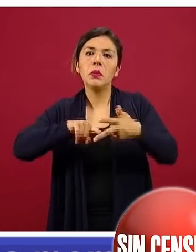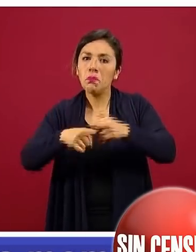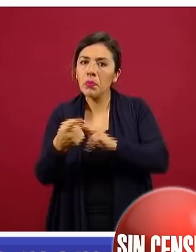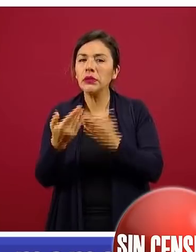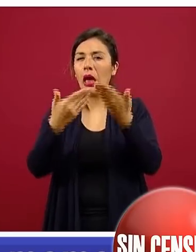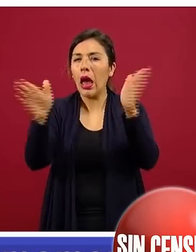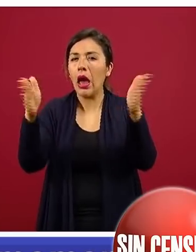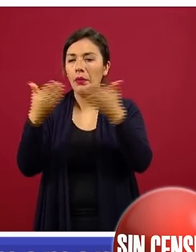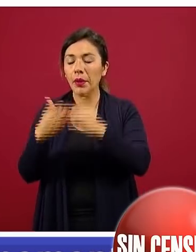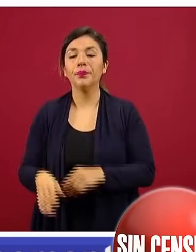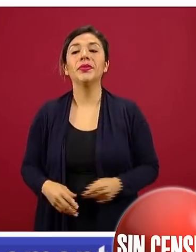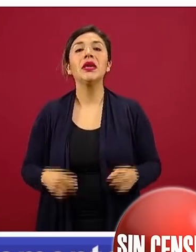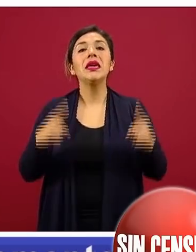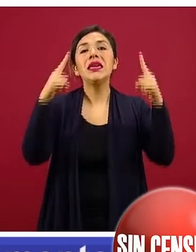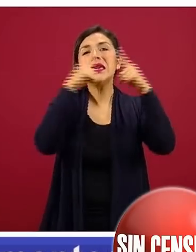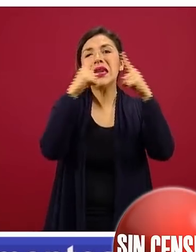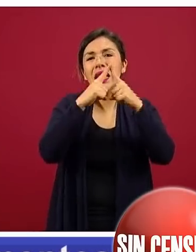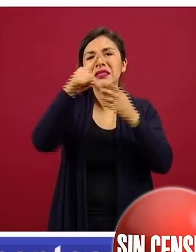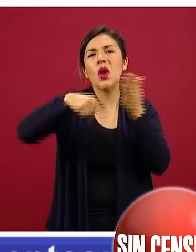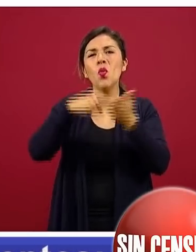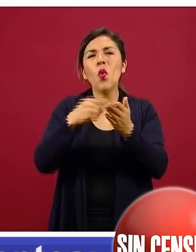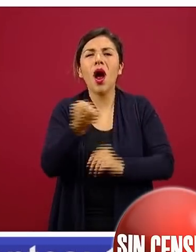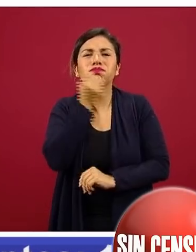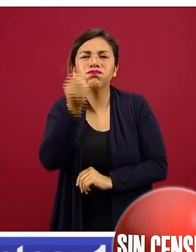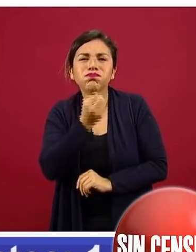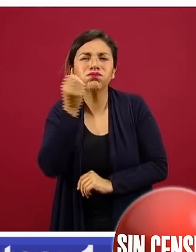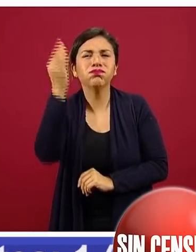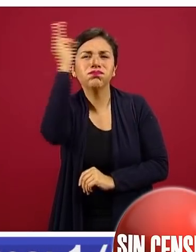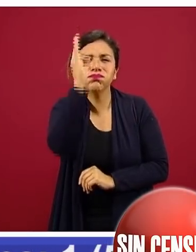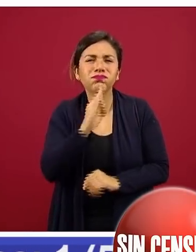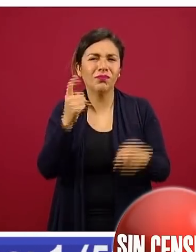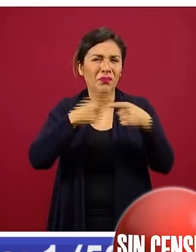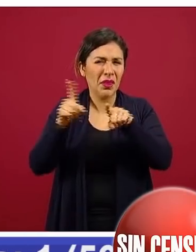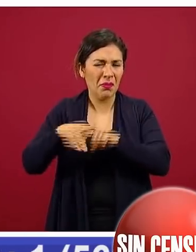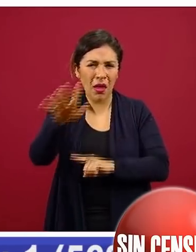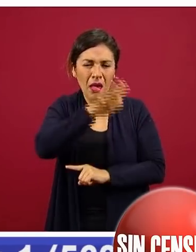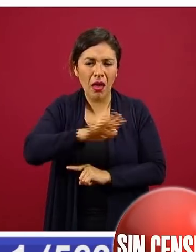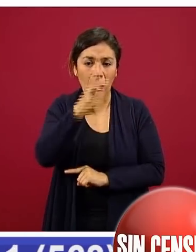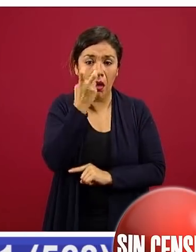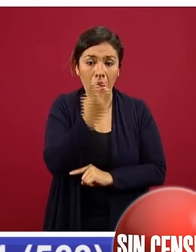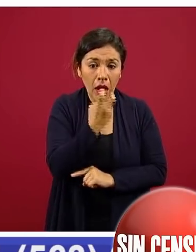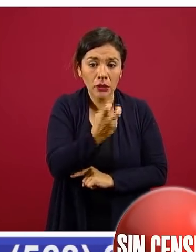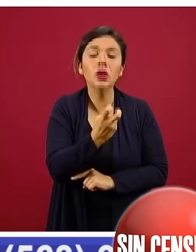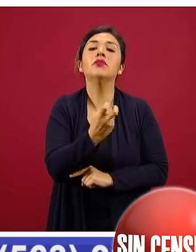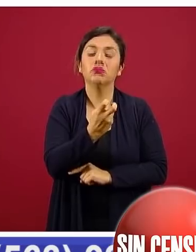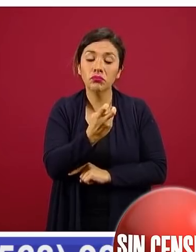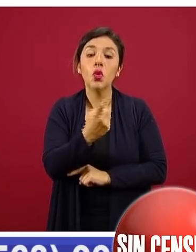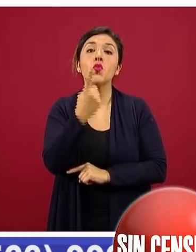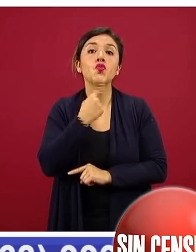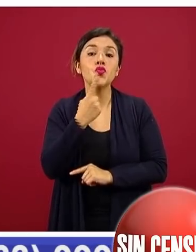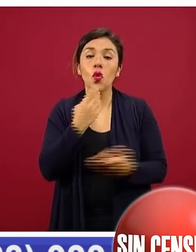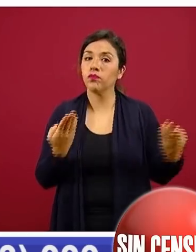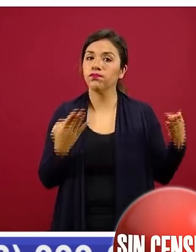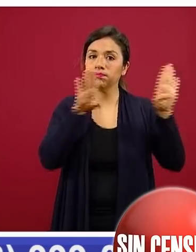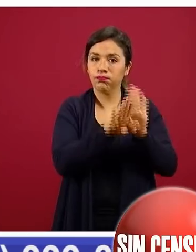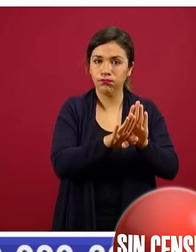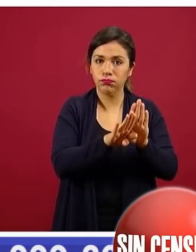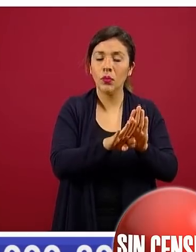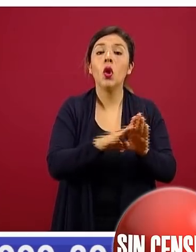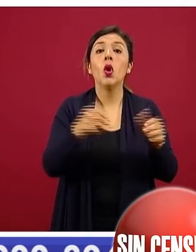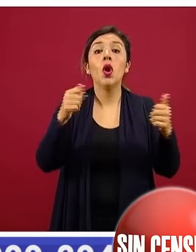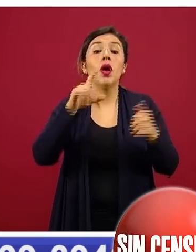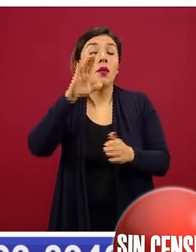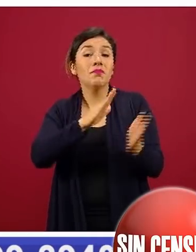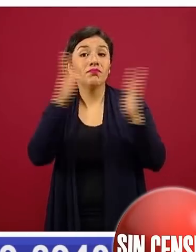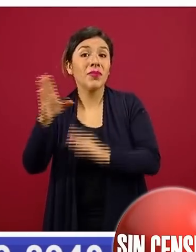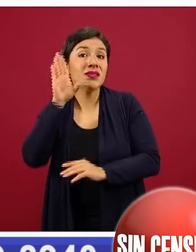naranja. Iglesias, mezquitas, sinagogas, templos de culto, también cerrados en rojo con ocupación